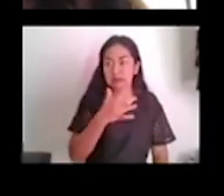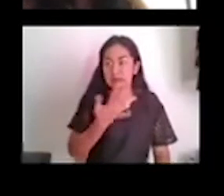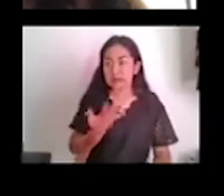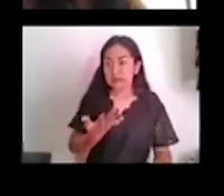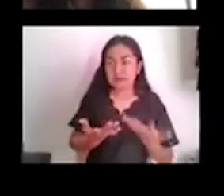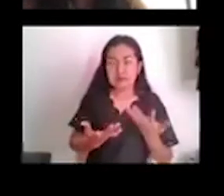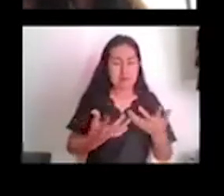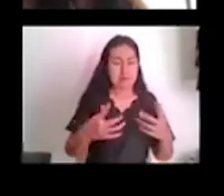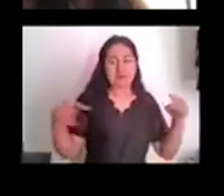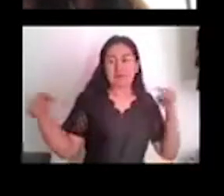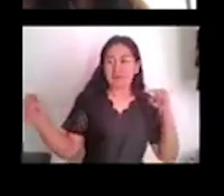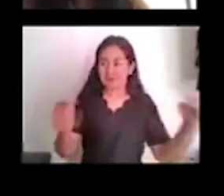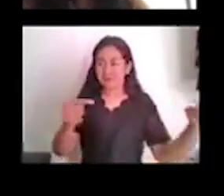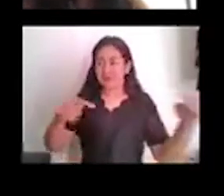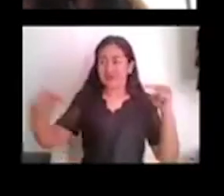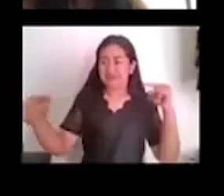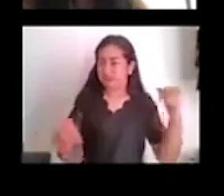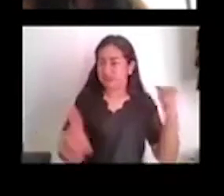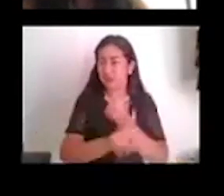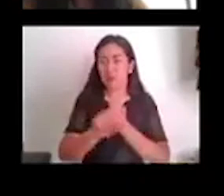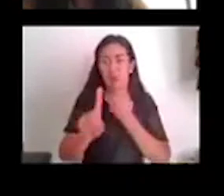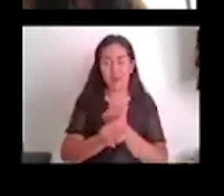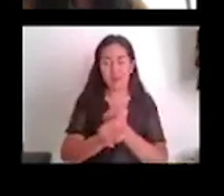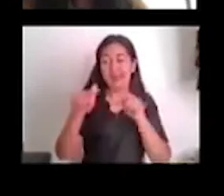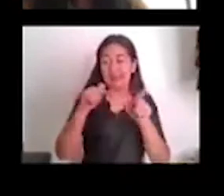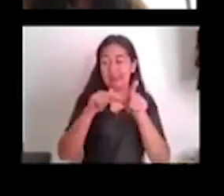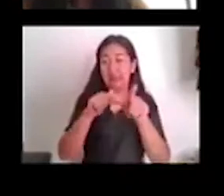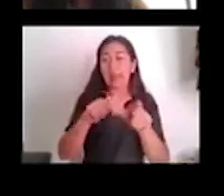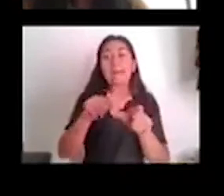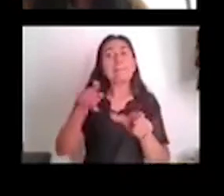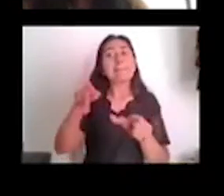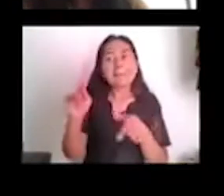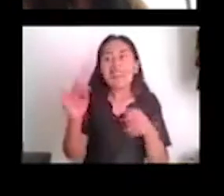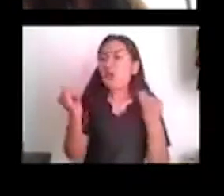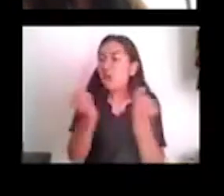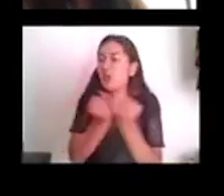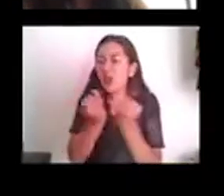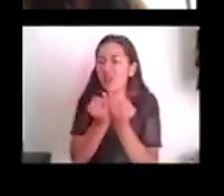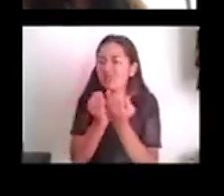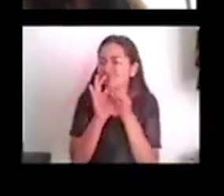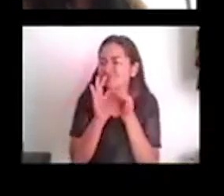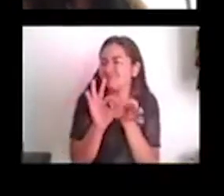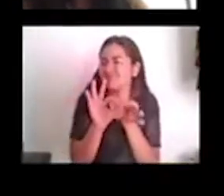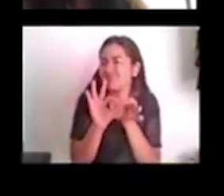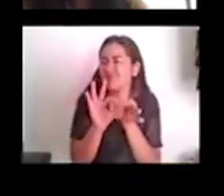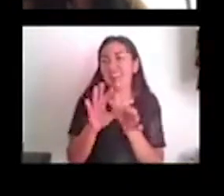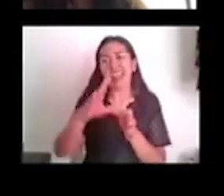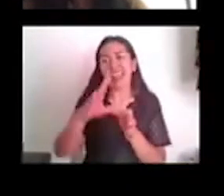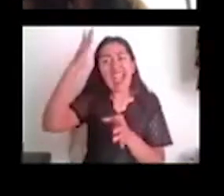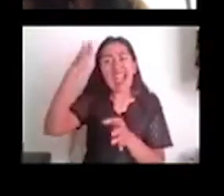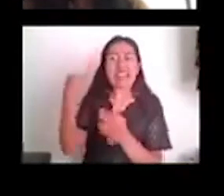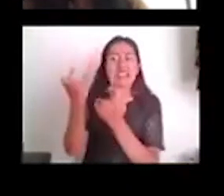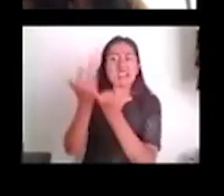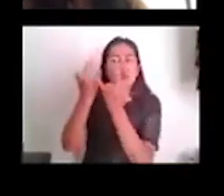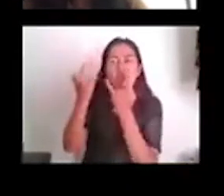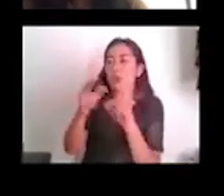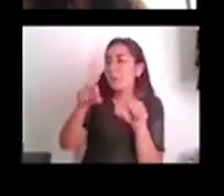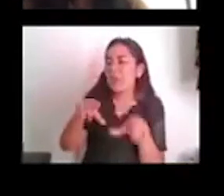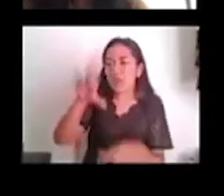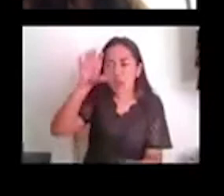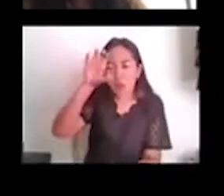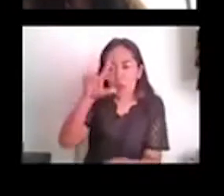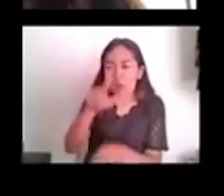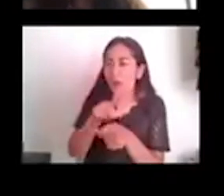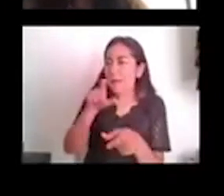con rivalidades, pero también con alianzas de sangre profundas, de historia, de tradiciones, hace que se